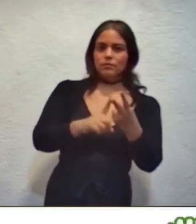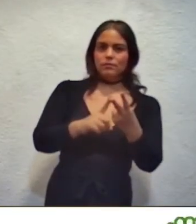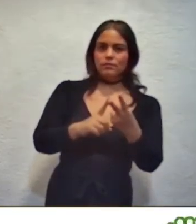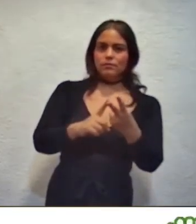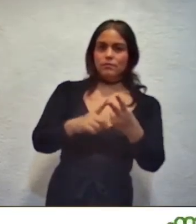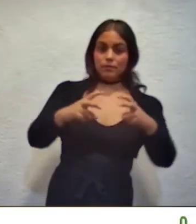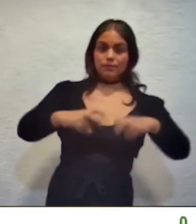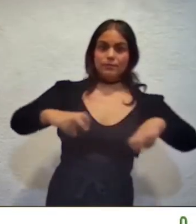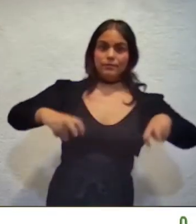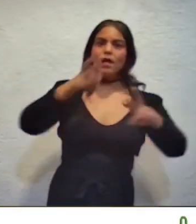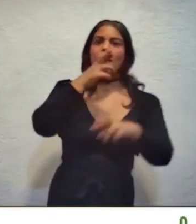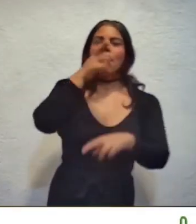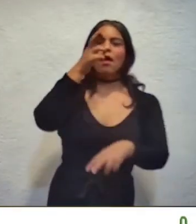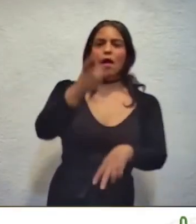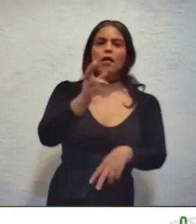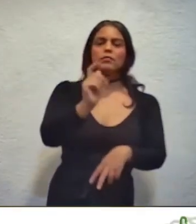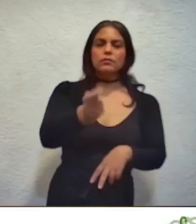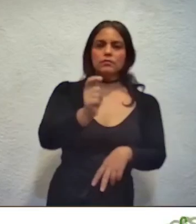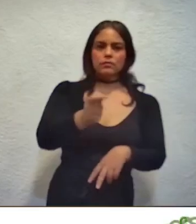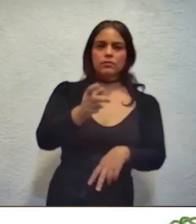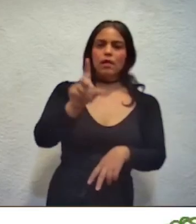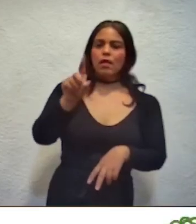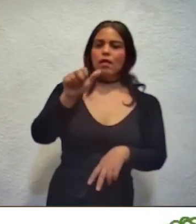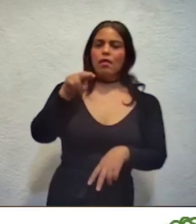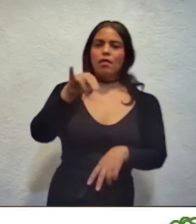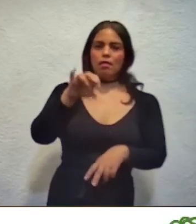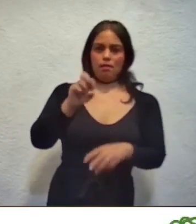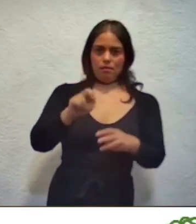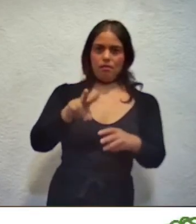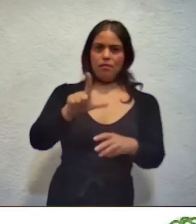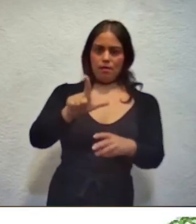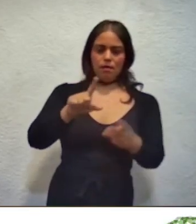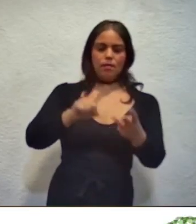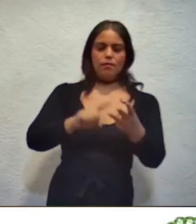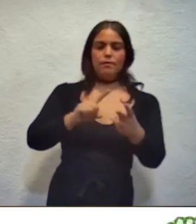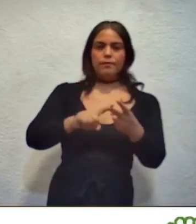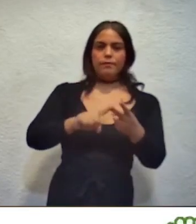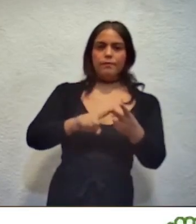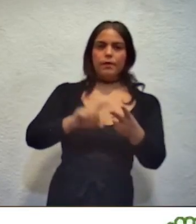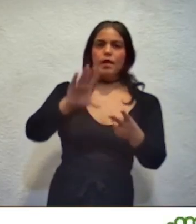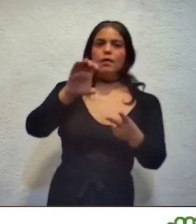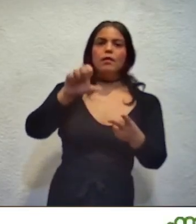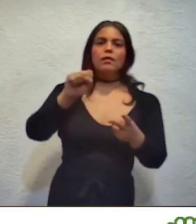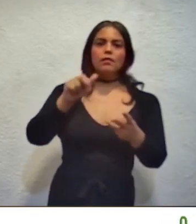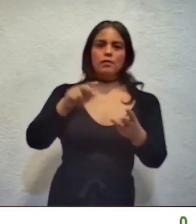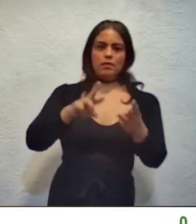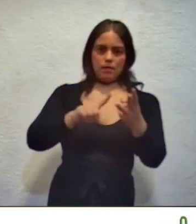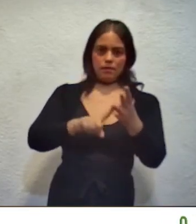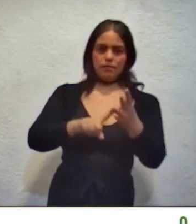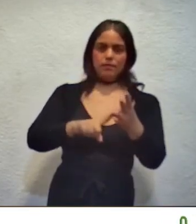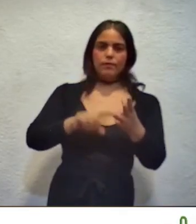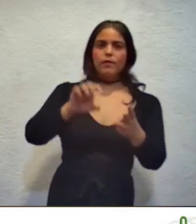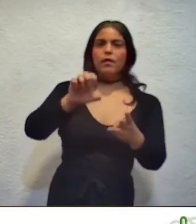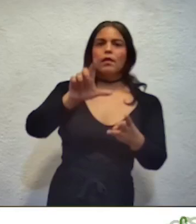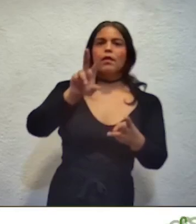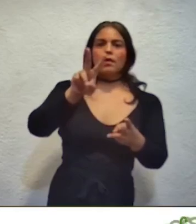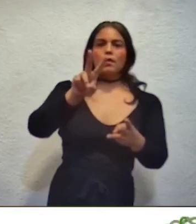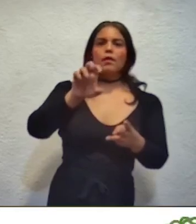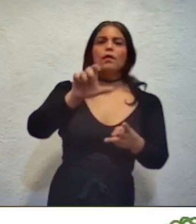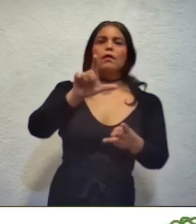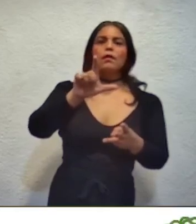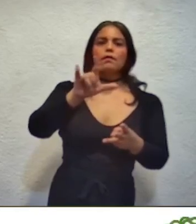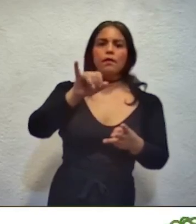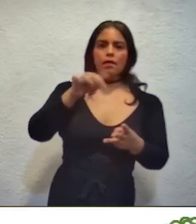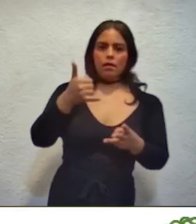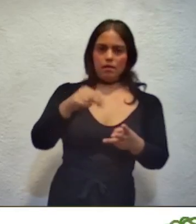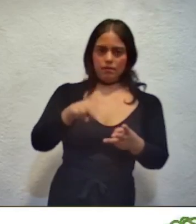resolución presencial los magistrados Daniel Preciado Temiquel, César Salgado Alpizar y la magistrada Evelyn Rodríguez Chinol,